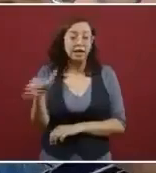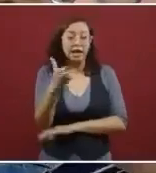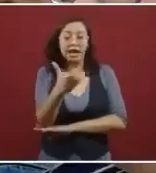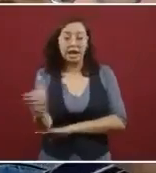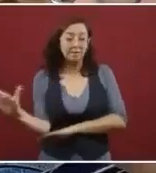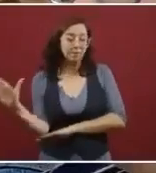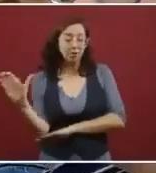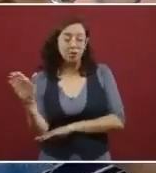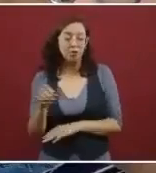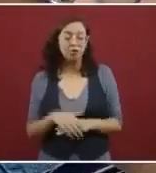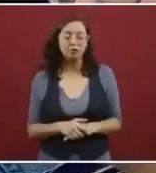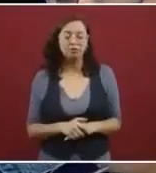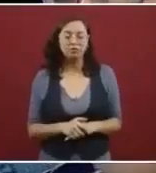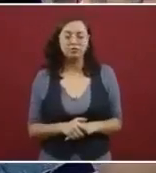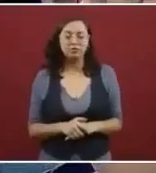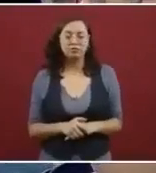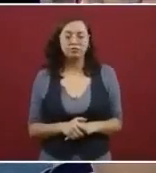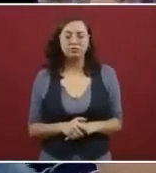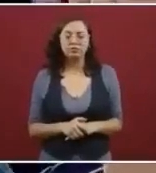pues? Hubo